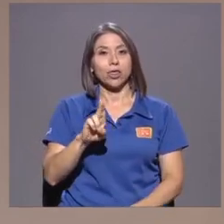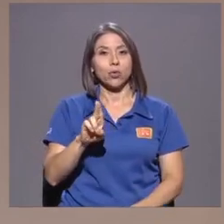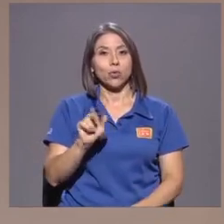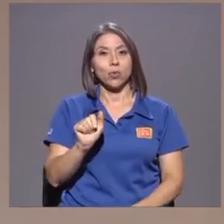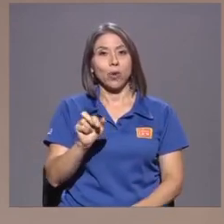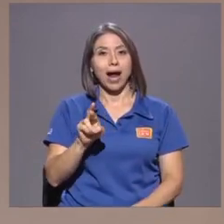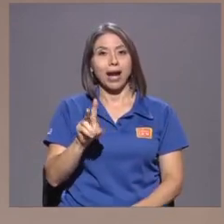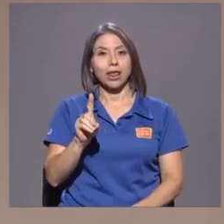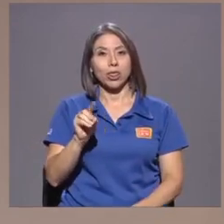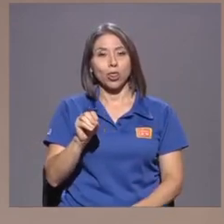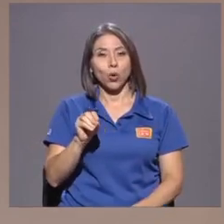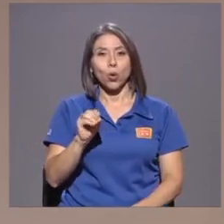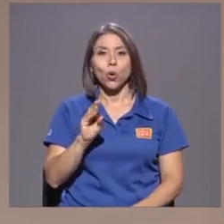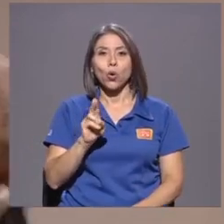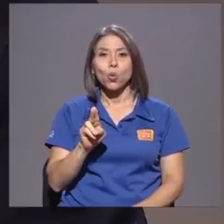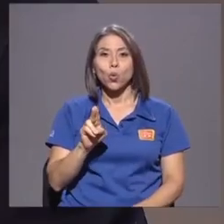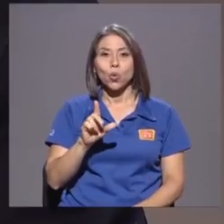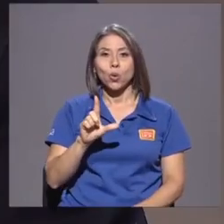sea